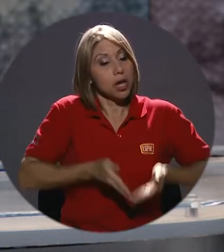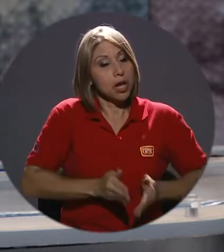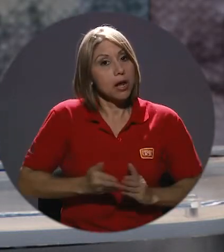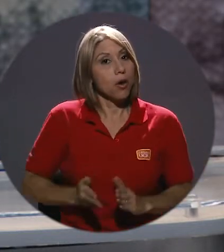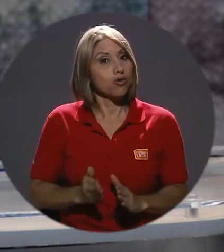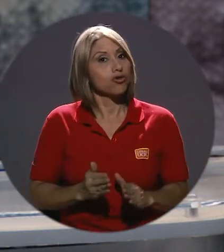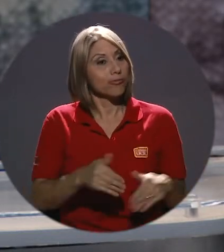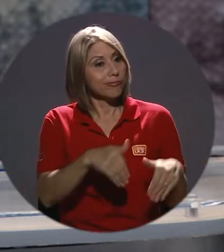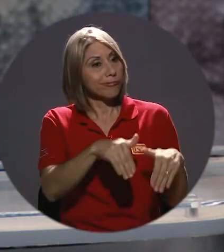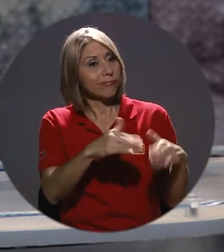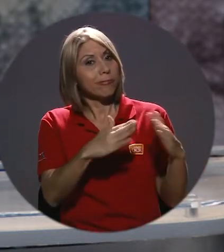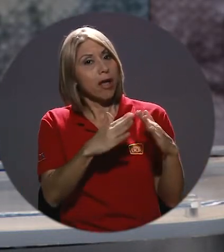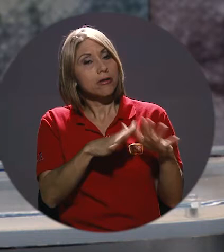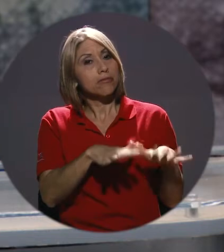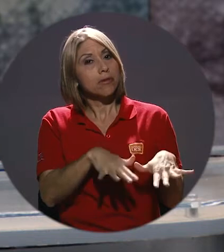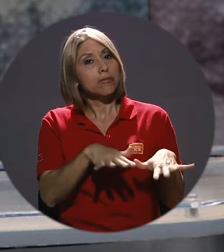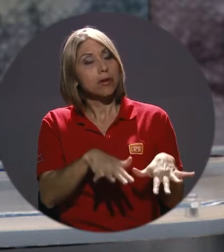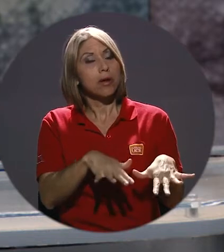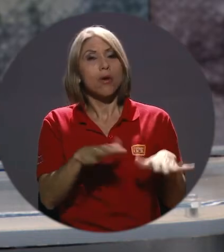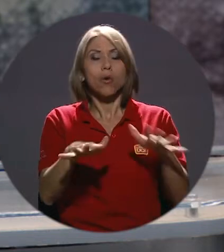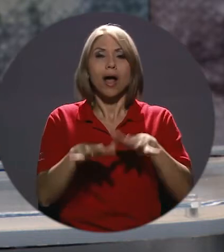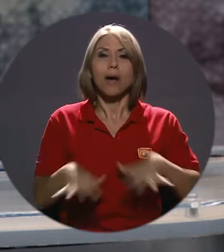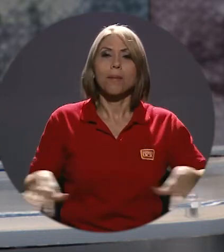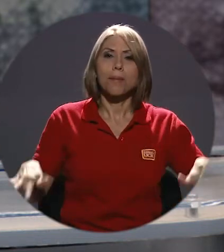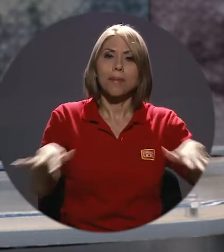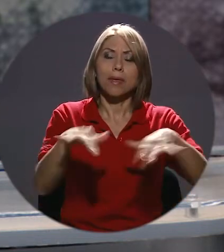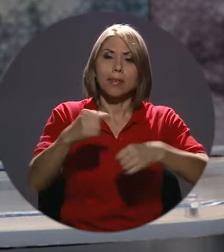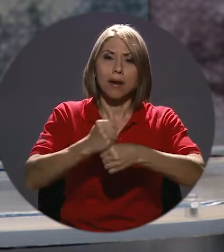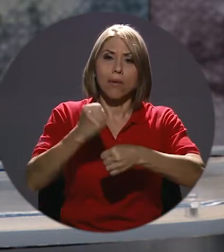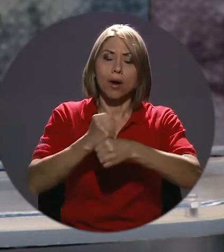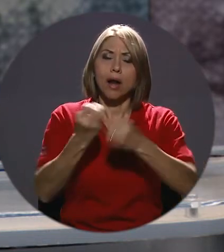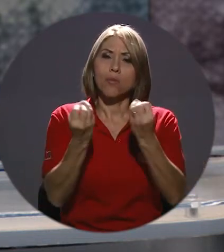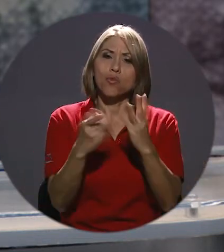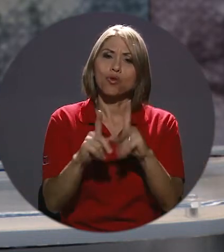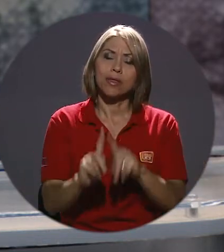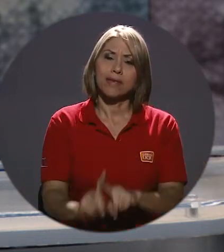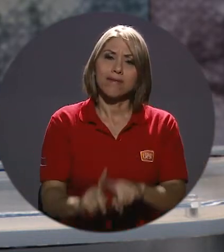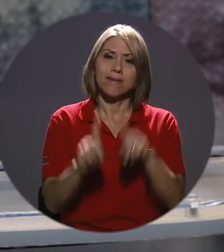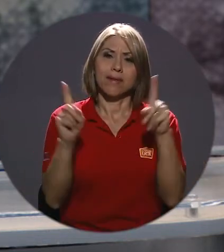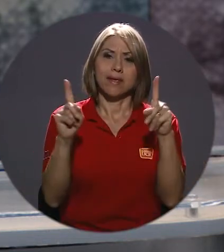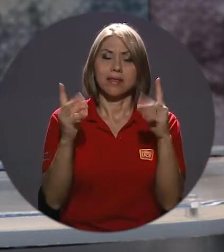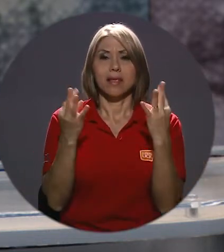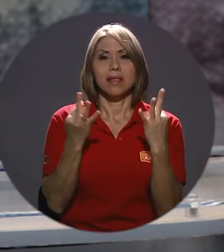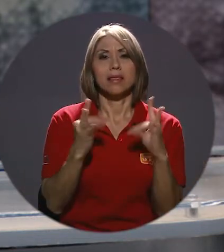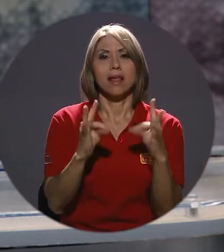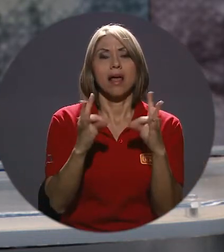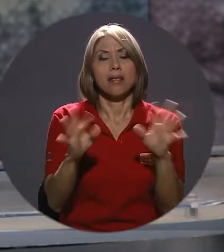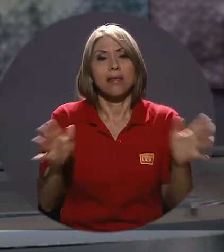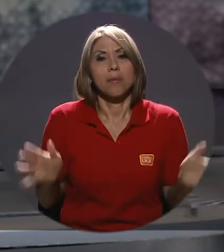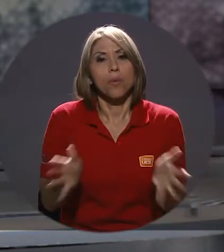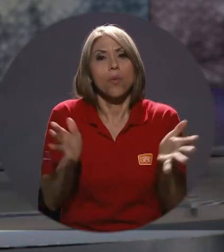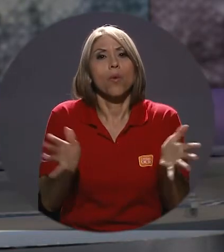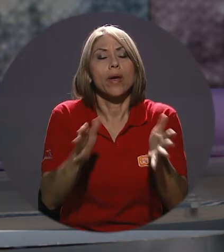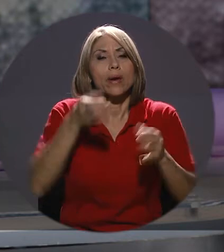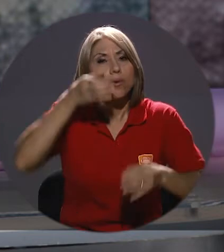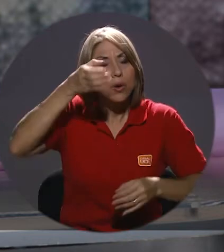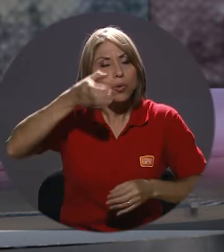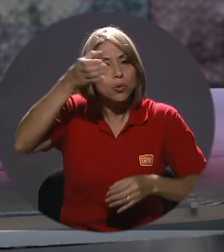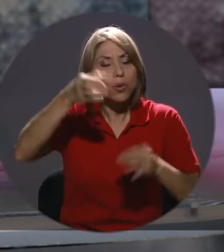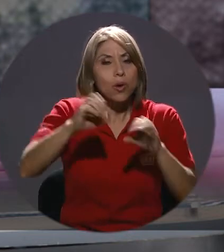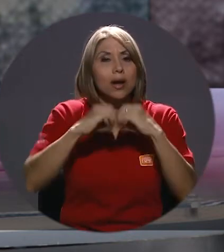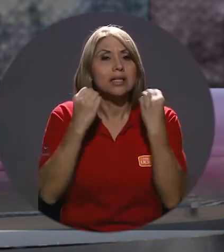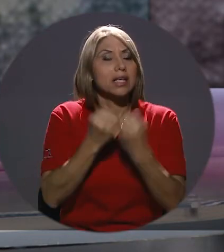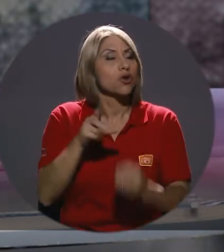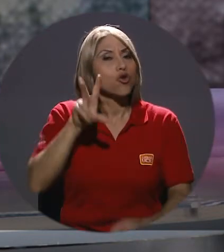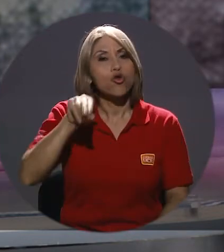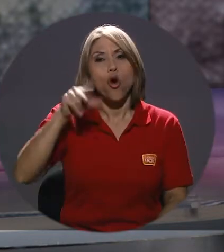un ambiente laboral muy diferente donde se trata de promover una cultura organizacional no